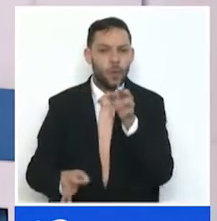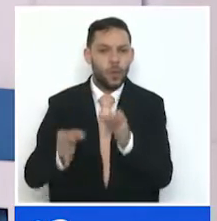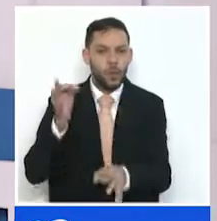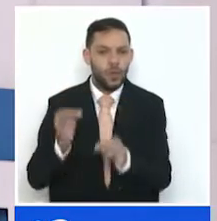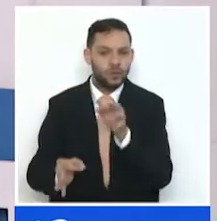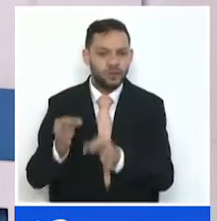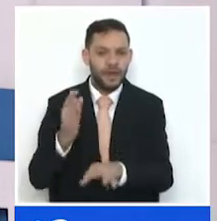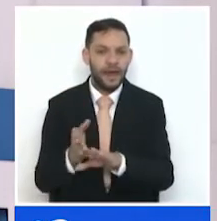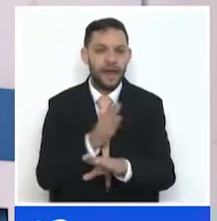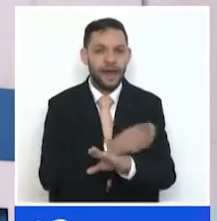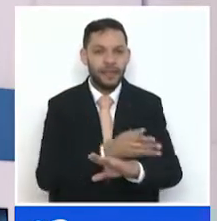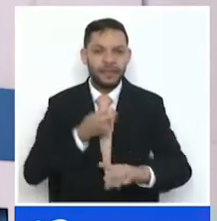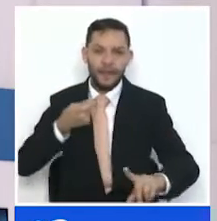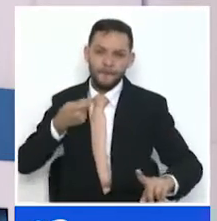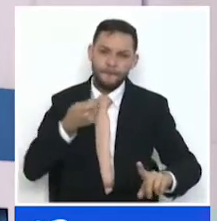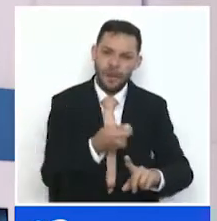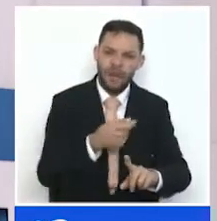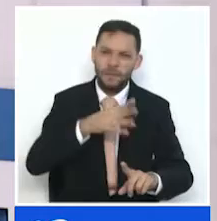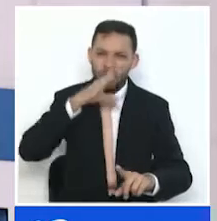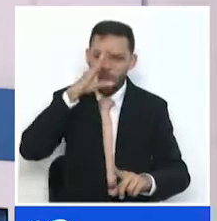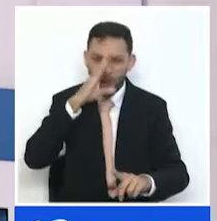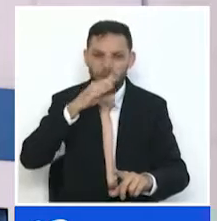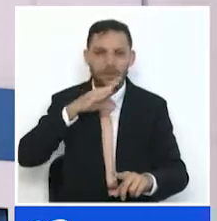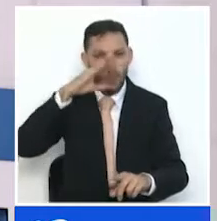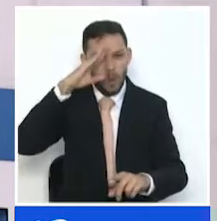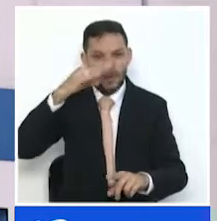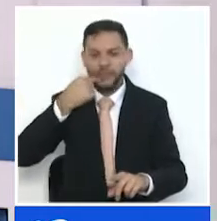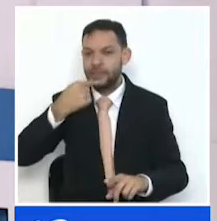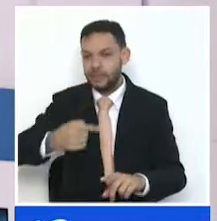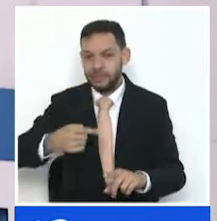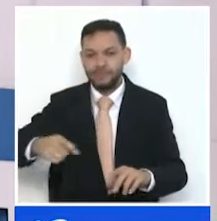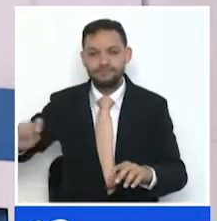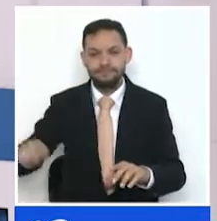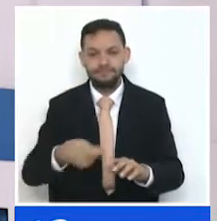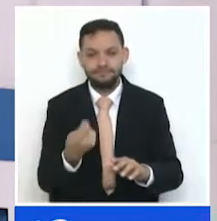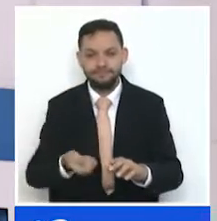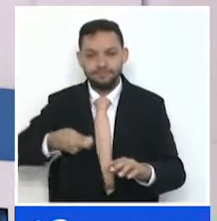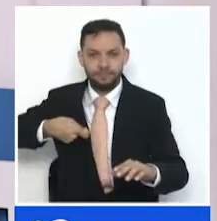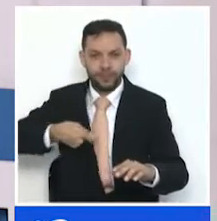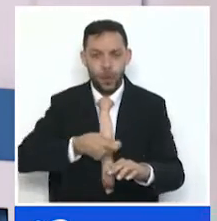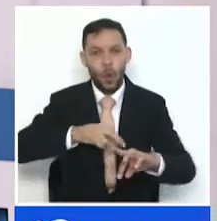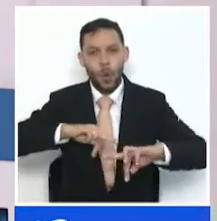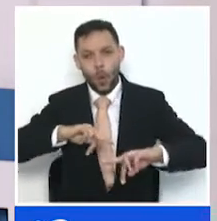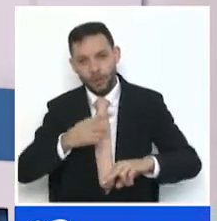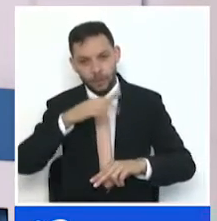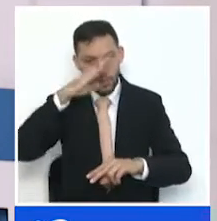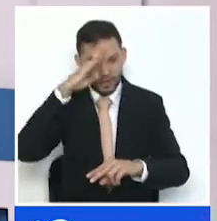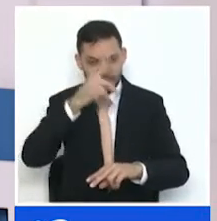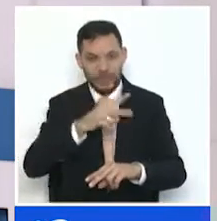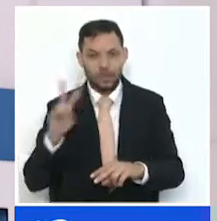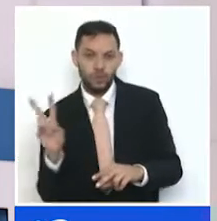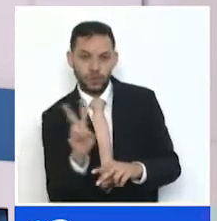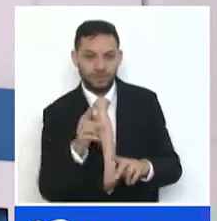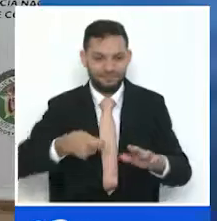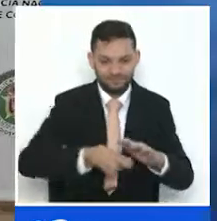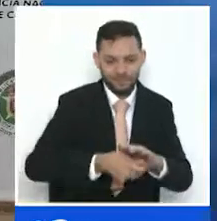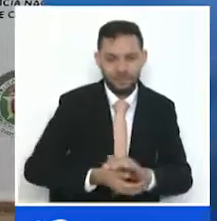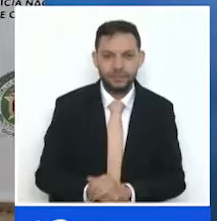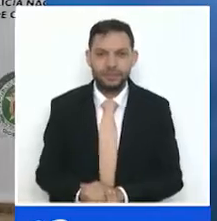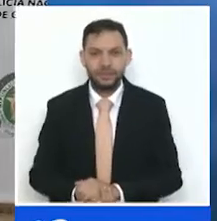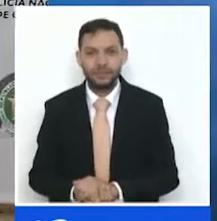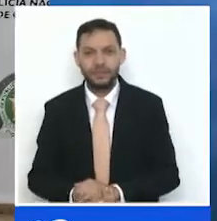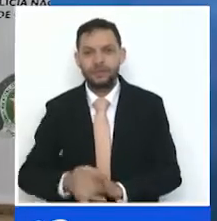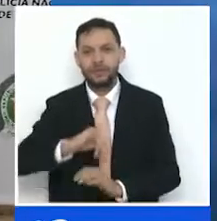de homicidio. Los hombres son señalados por las autoridades de herir con arma cortopunzante a un patrullero de la policía. Como